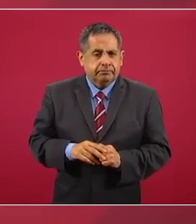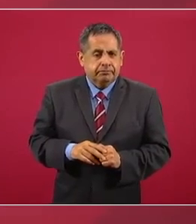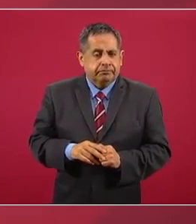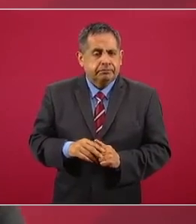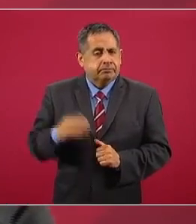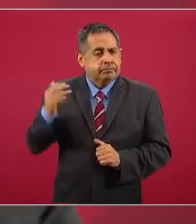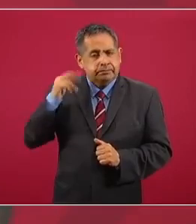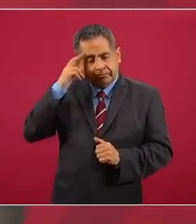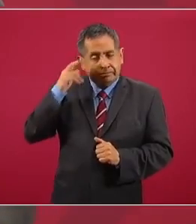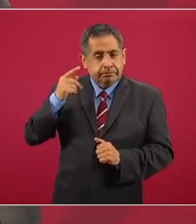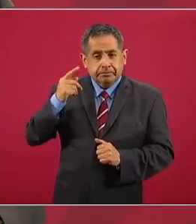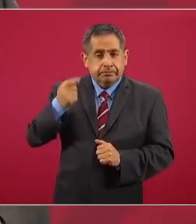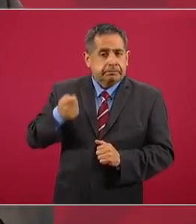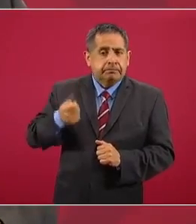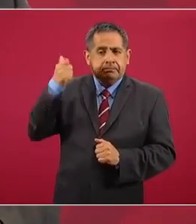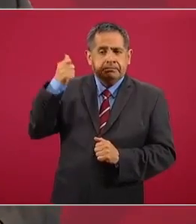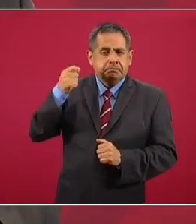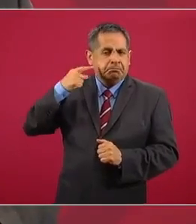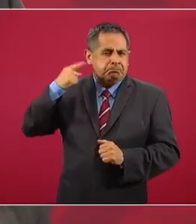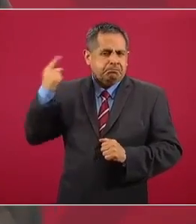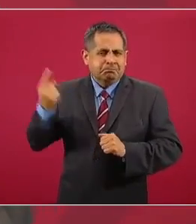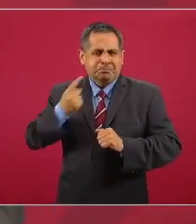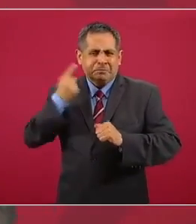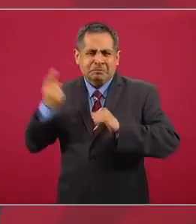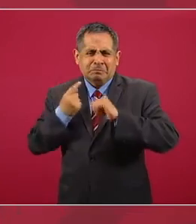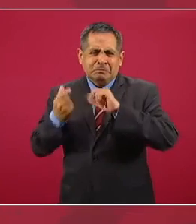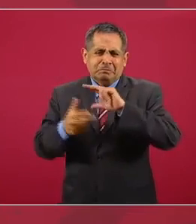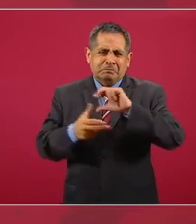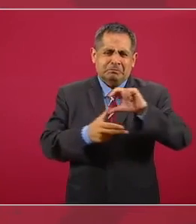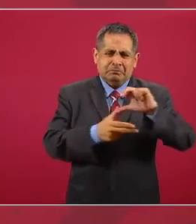el primer huracán que